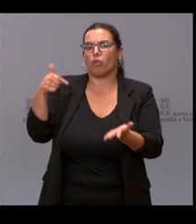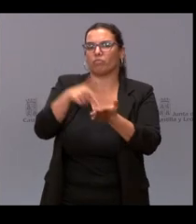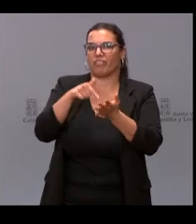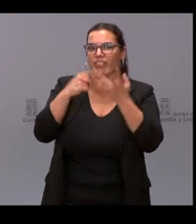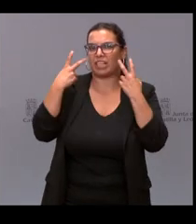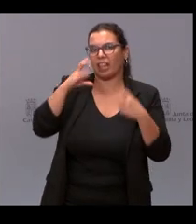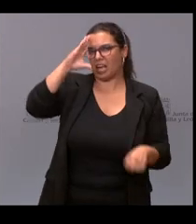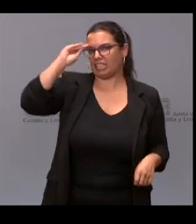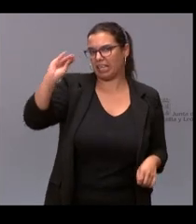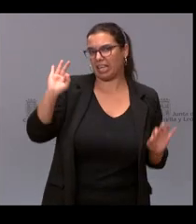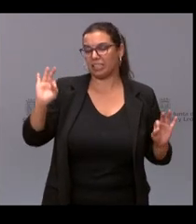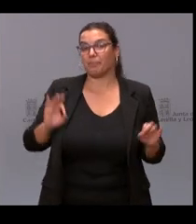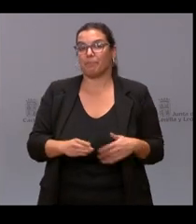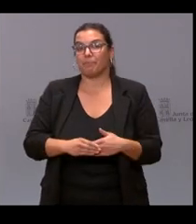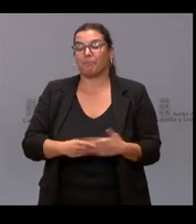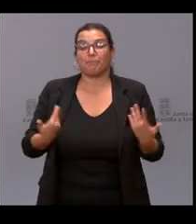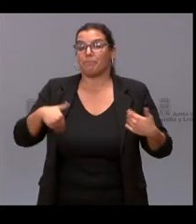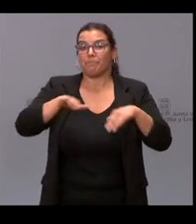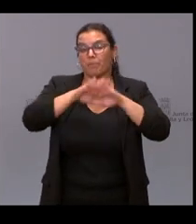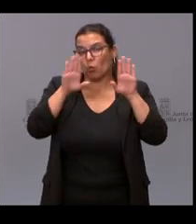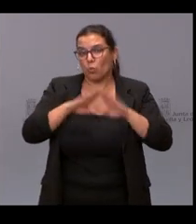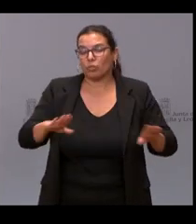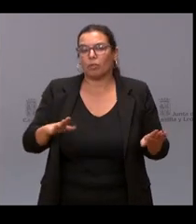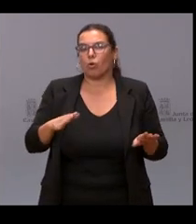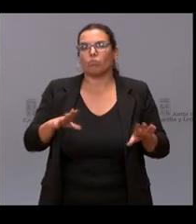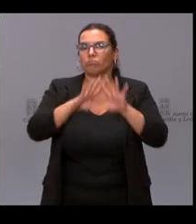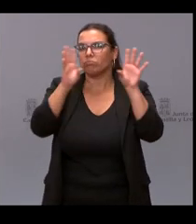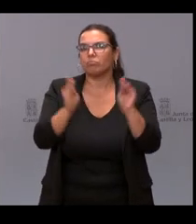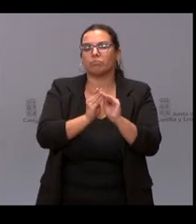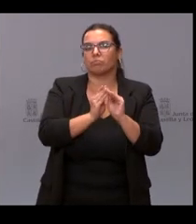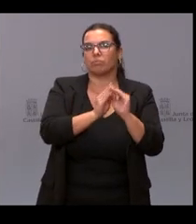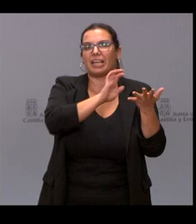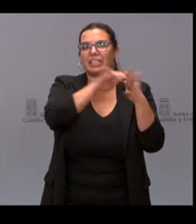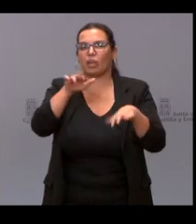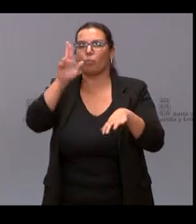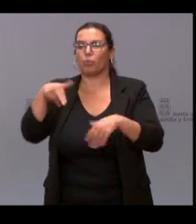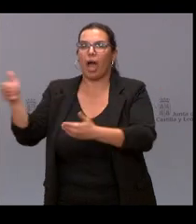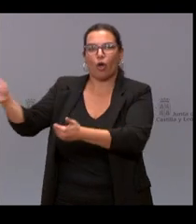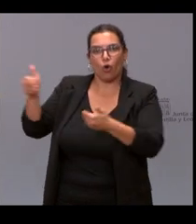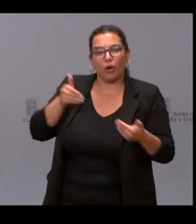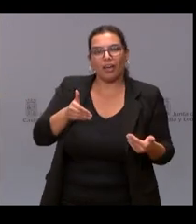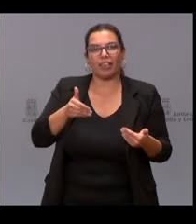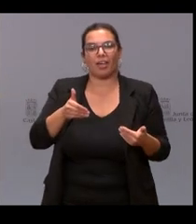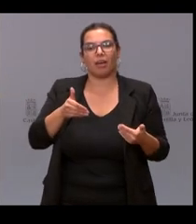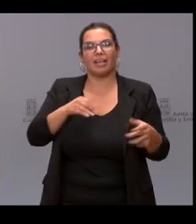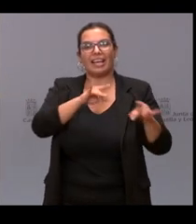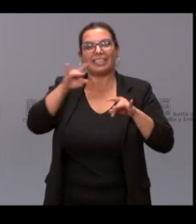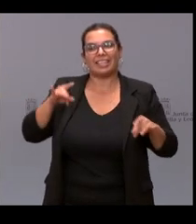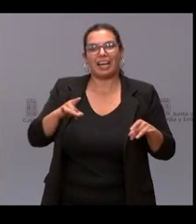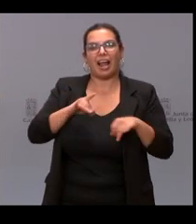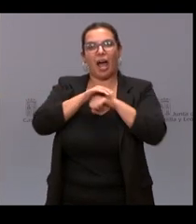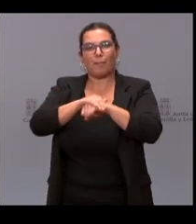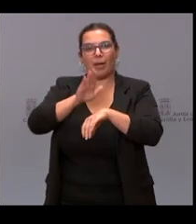inteligente. Yo creo que, para concluir, Castilla y León es una tierra de acogida, es una tierra amiga de las